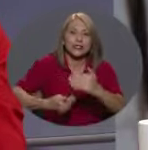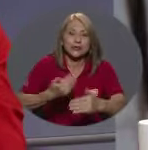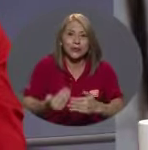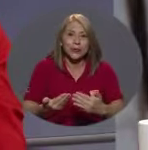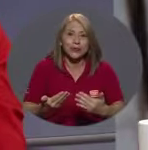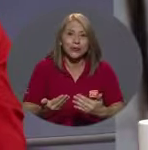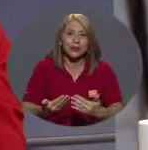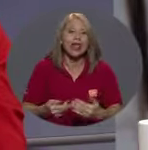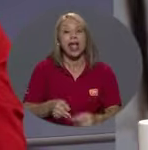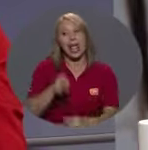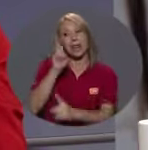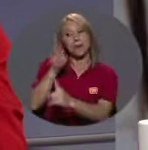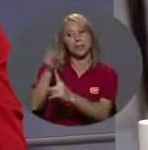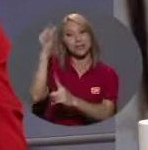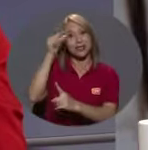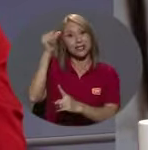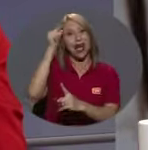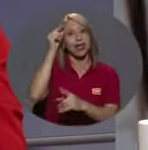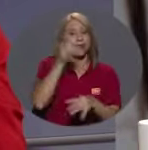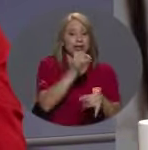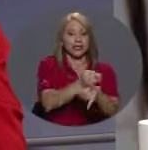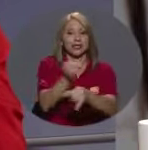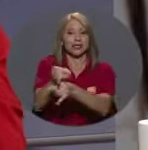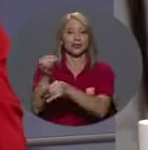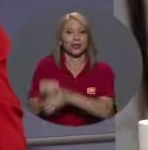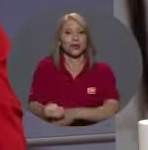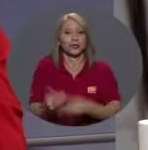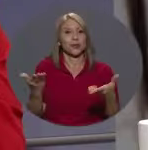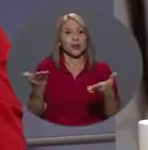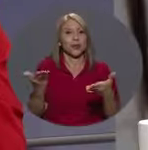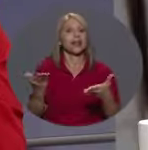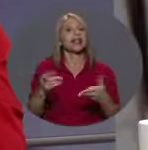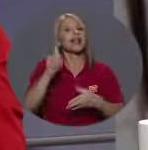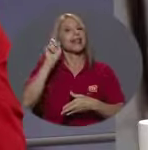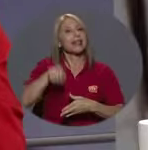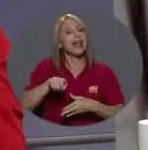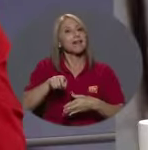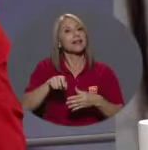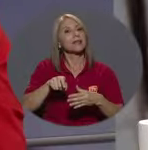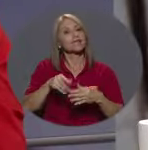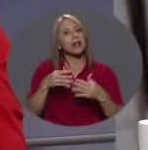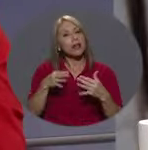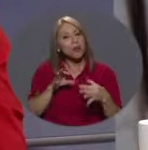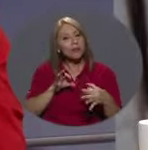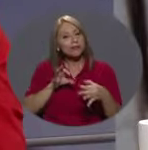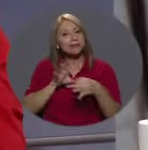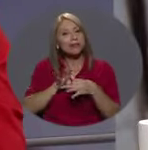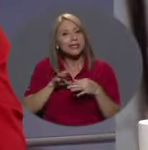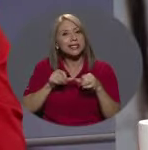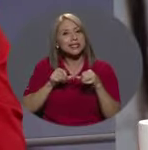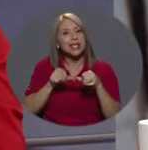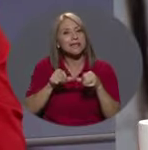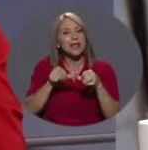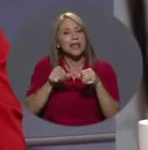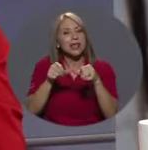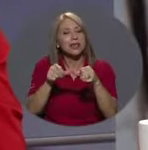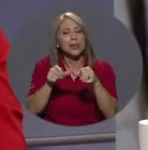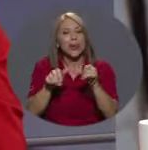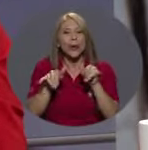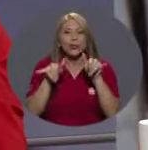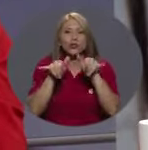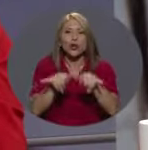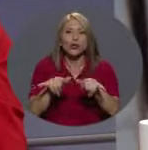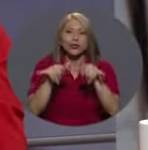el mismo Estado, ¿verdad?, las mismas instituciones están llamadas a dar un seguimiento y sobre todo una